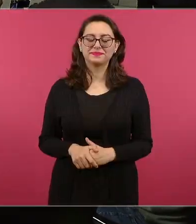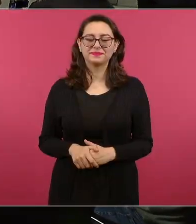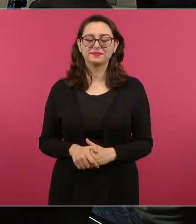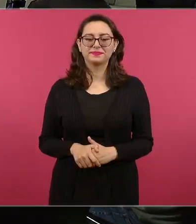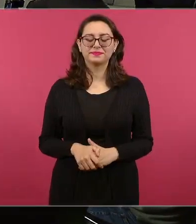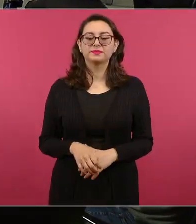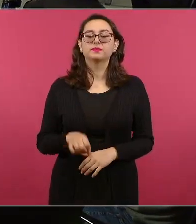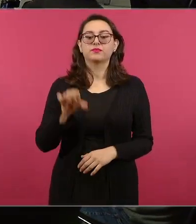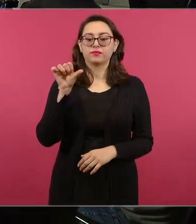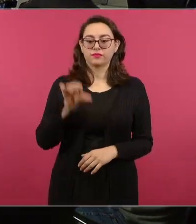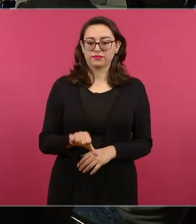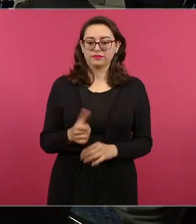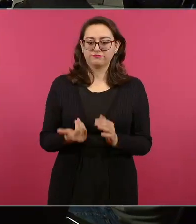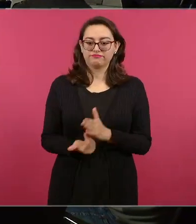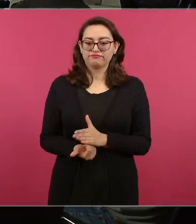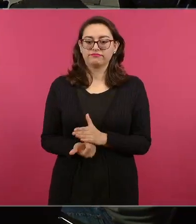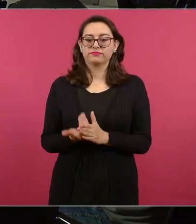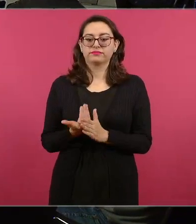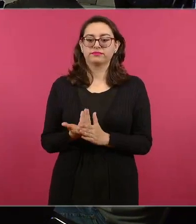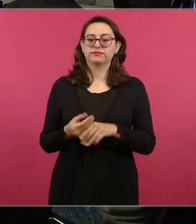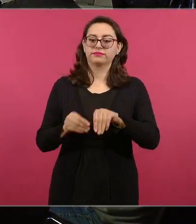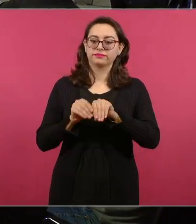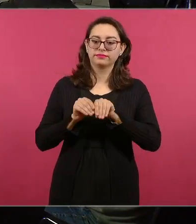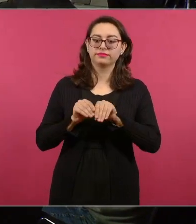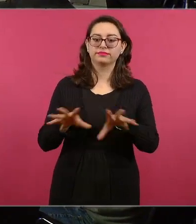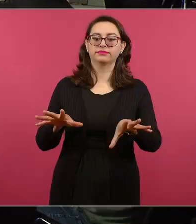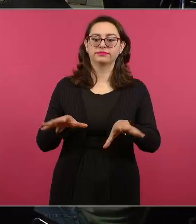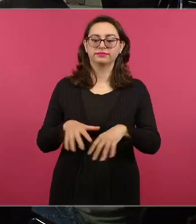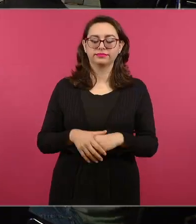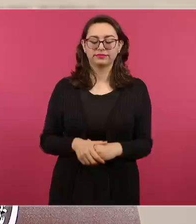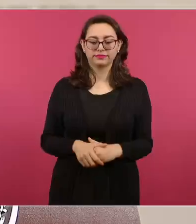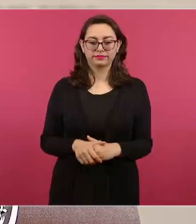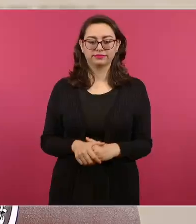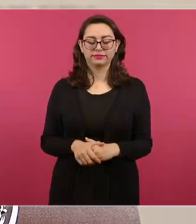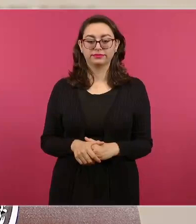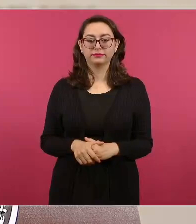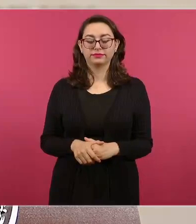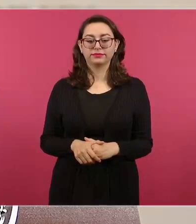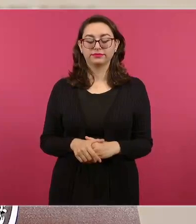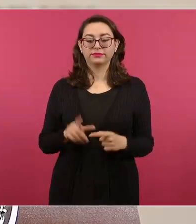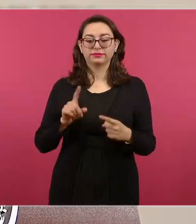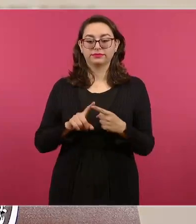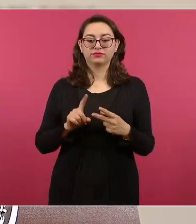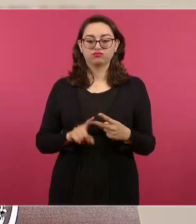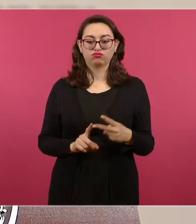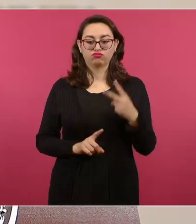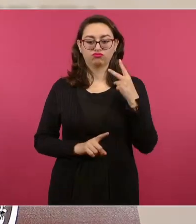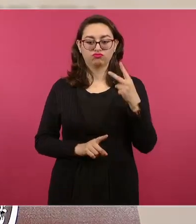De hoy en la mañana les voy a dar dos noticias buenas.